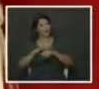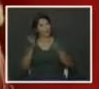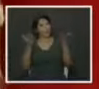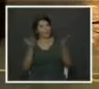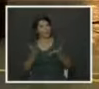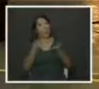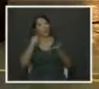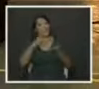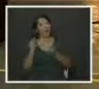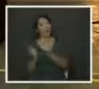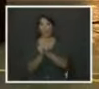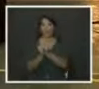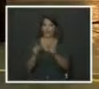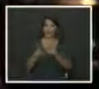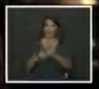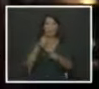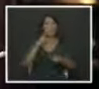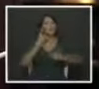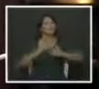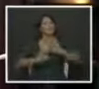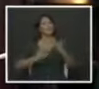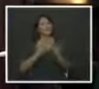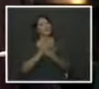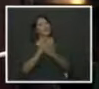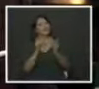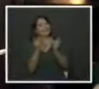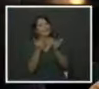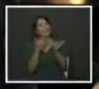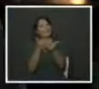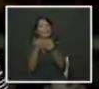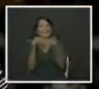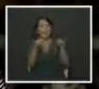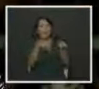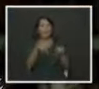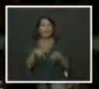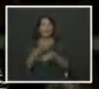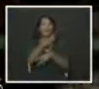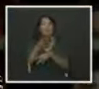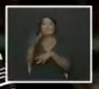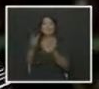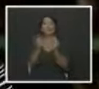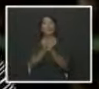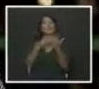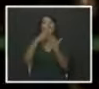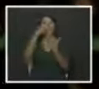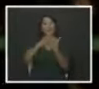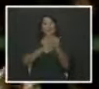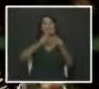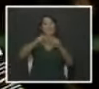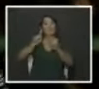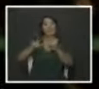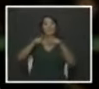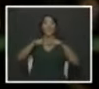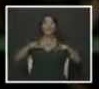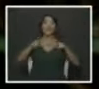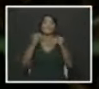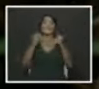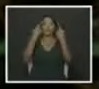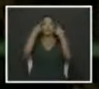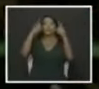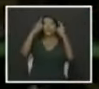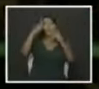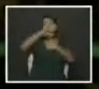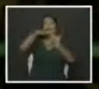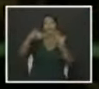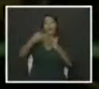por acompañarnos y por permitirnos sentir el calor de la gente llevando la Rueda de la Fortuna a otros lugares. Así es, y de verdad que muchísimos éxitos a todos los concursantes